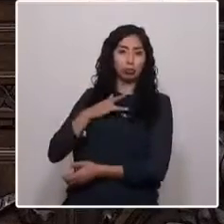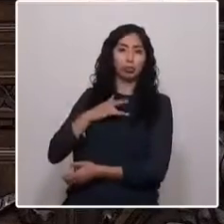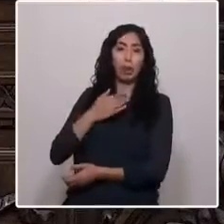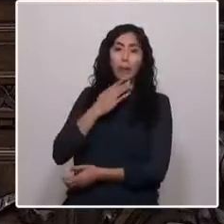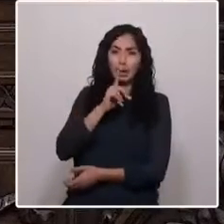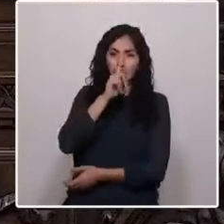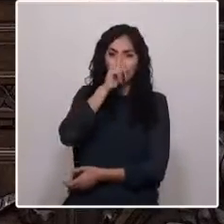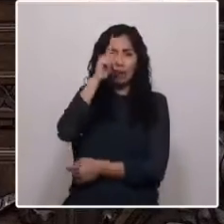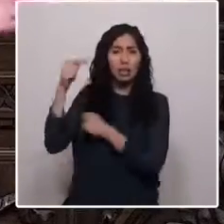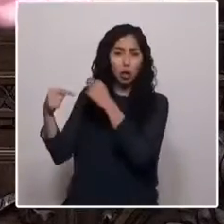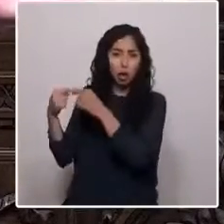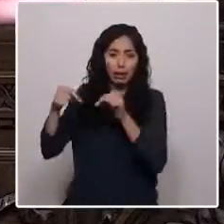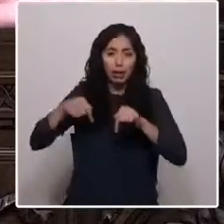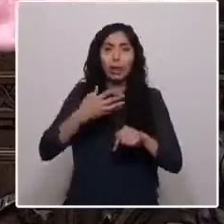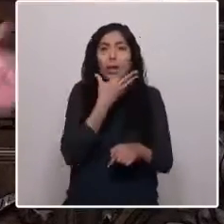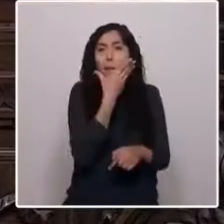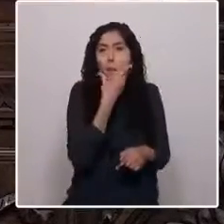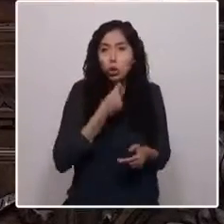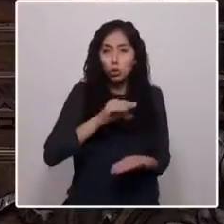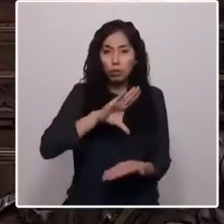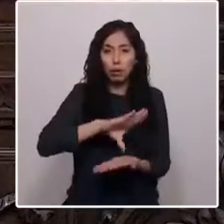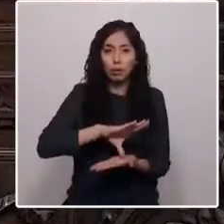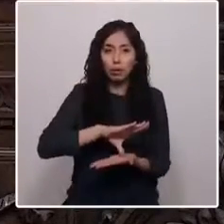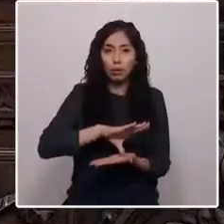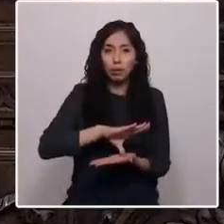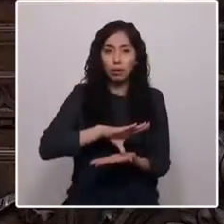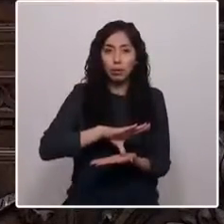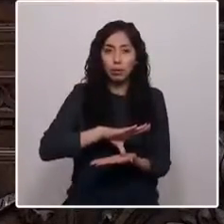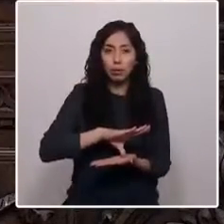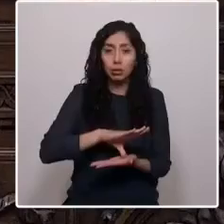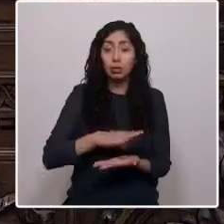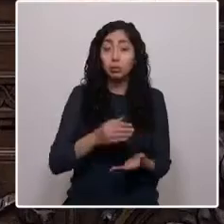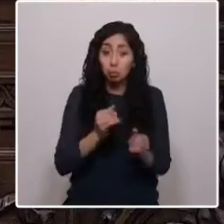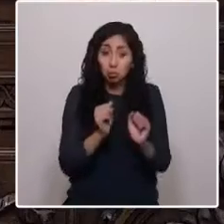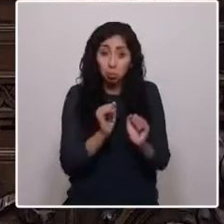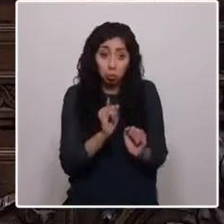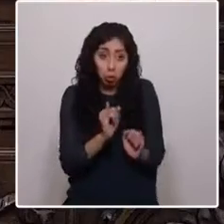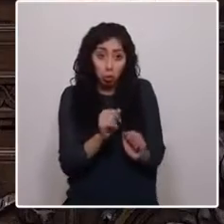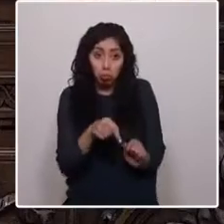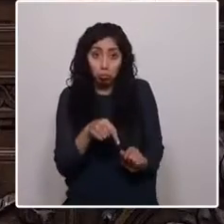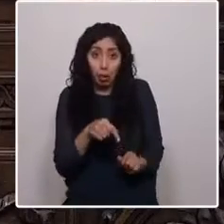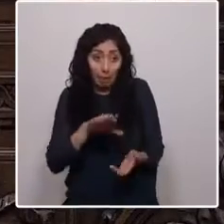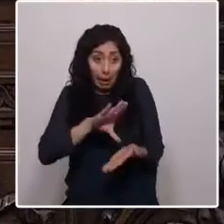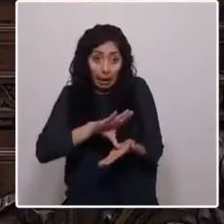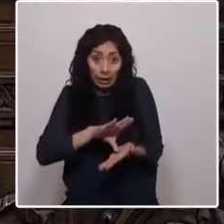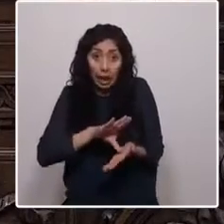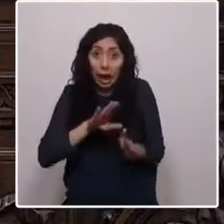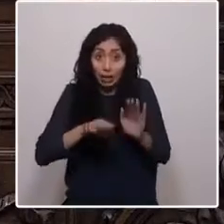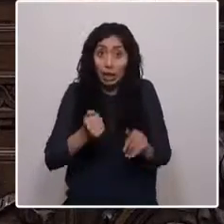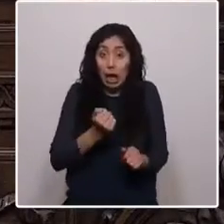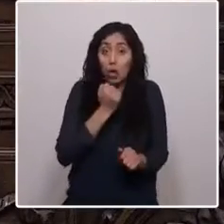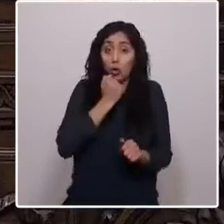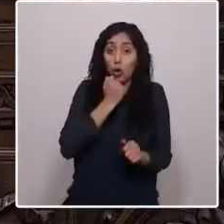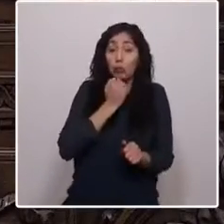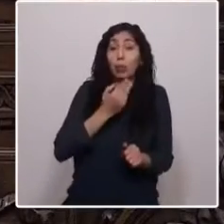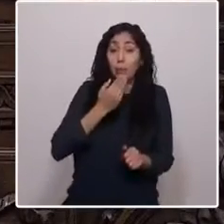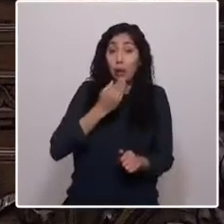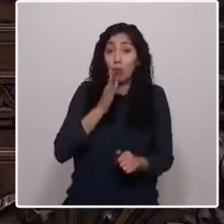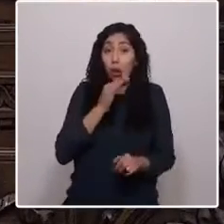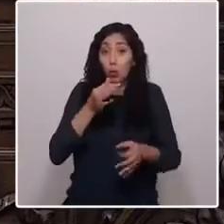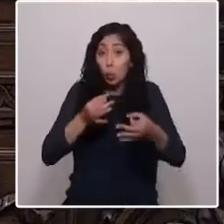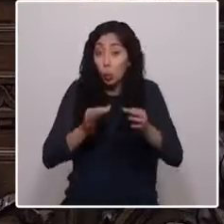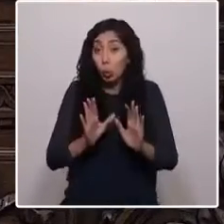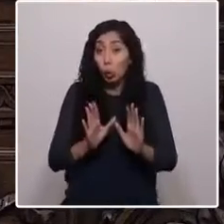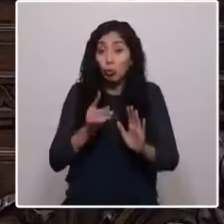país. Por cierto, imperfecto, mejorable y muchas veces injusto, pero a pesar de todo,